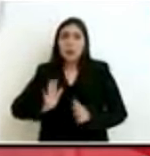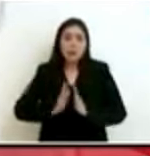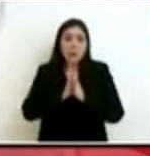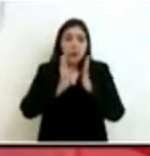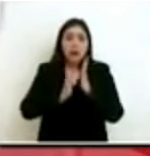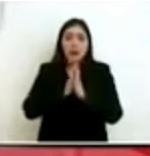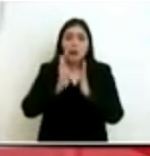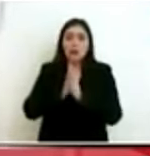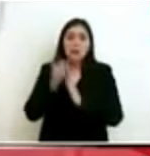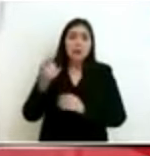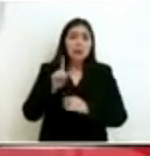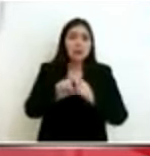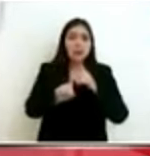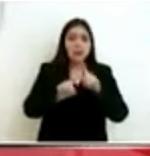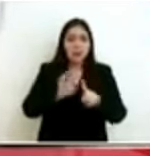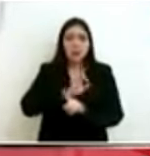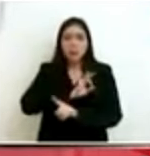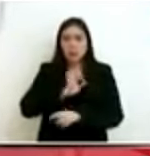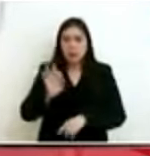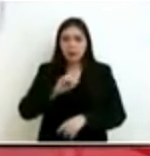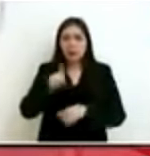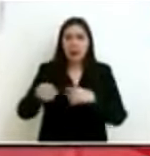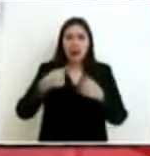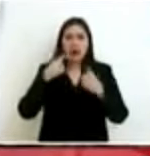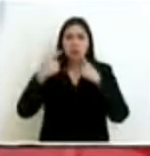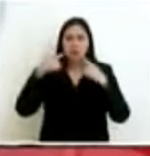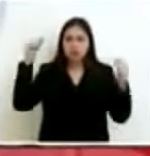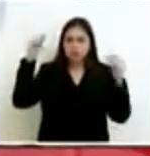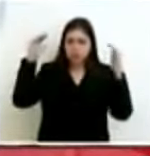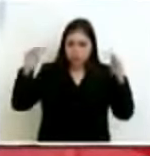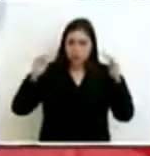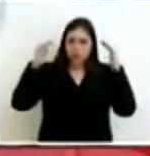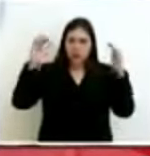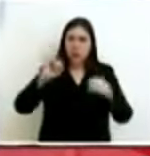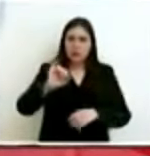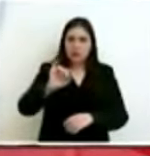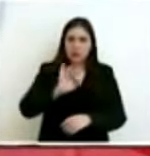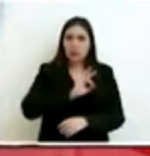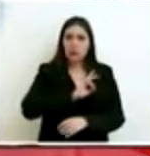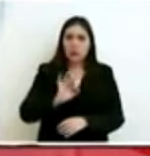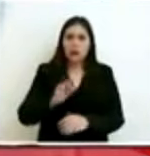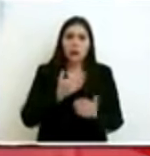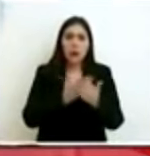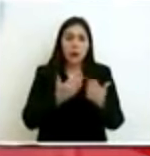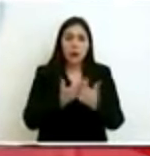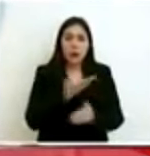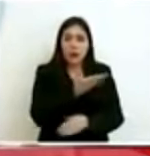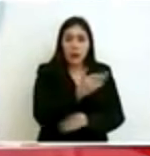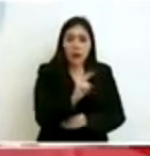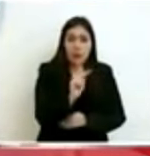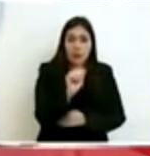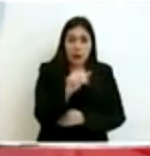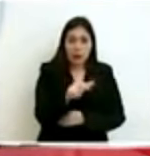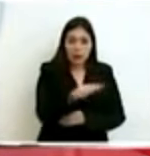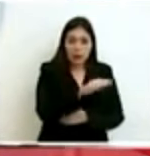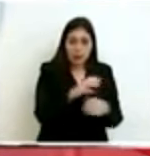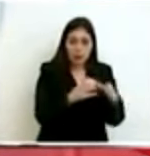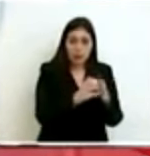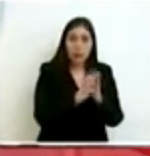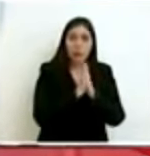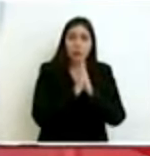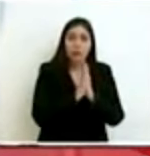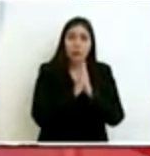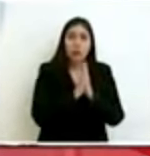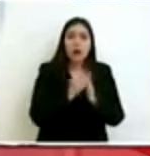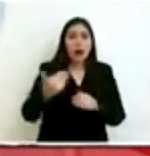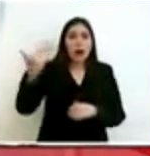vituperio, que fue un compromiso de que iba a haber un debate de altura. Pido a la bancada de Acción Nacional que, así como hemos respetado a sus